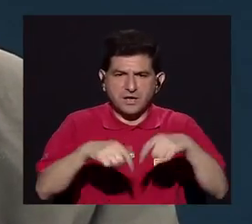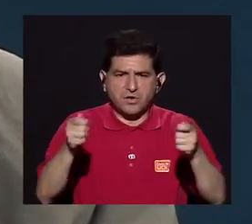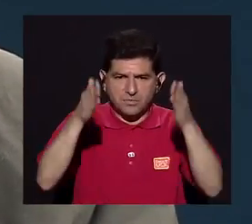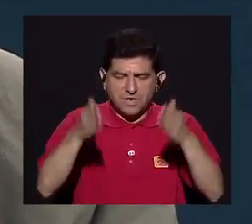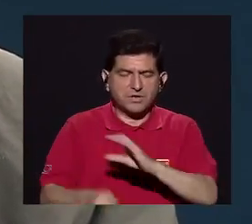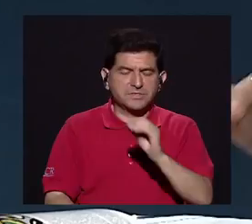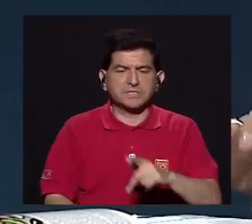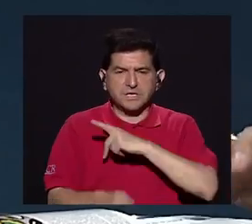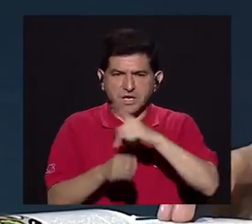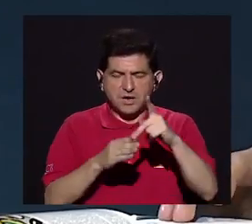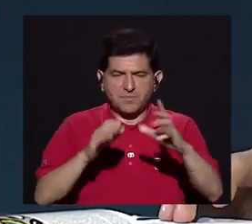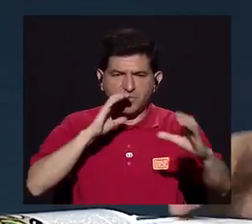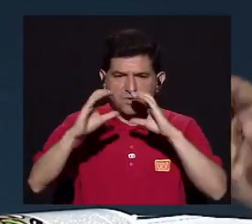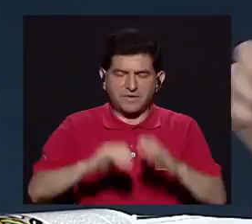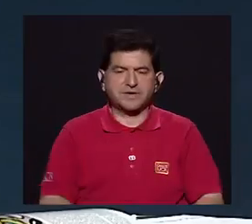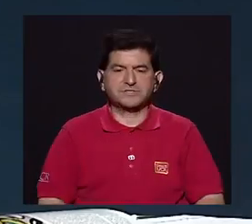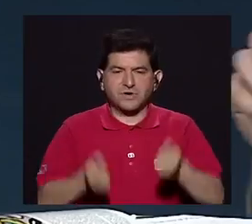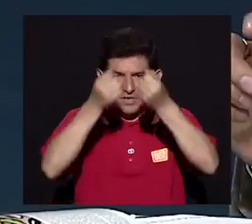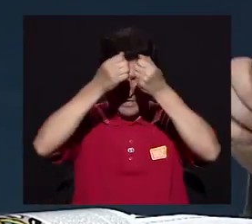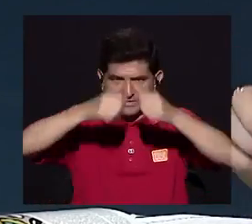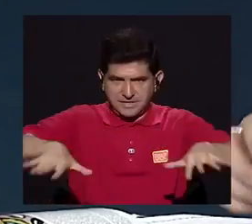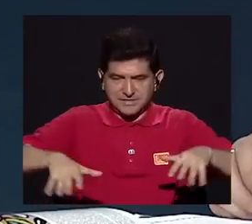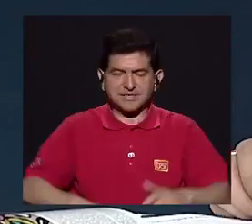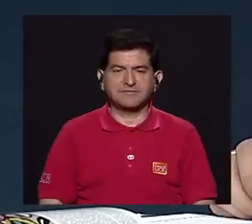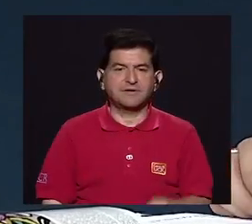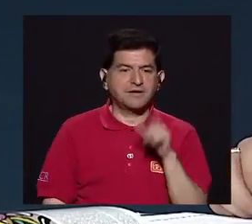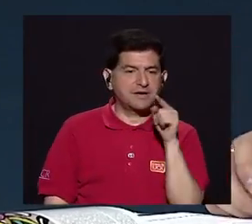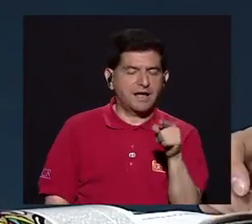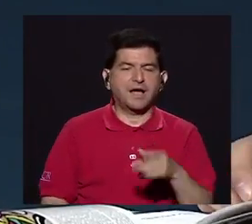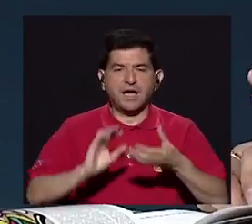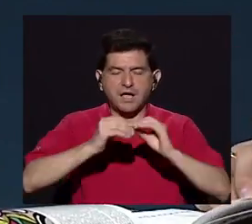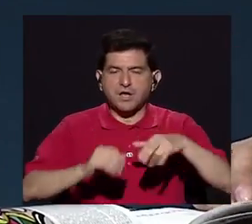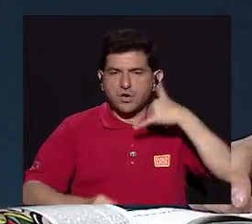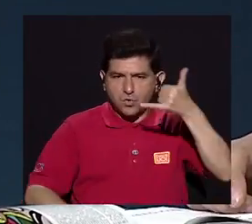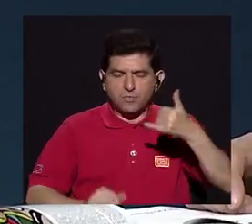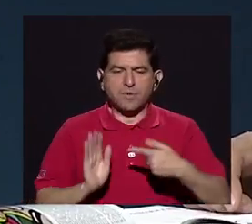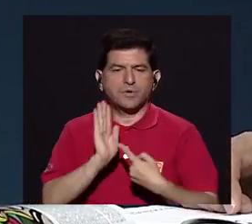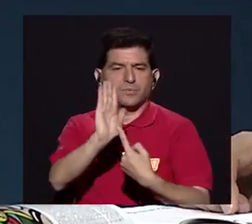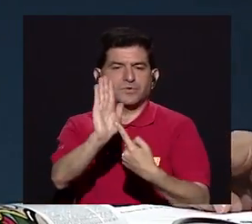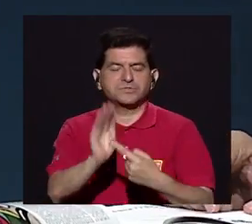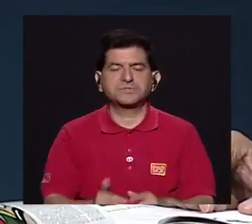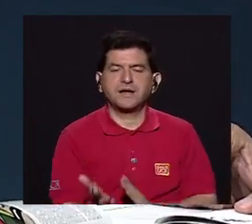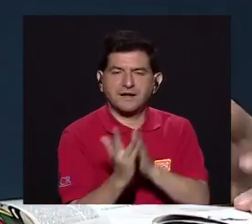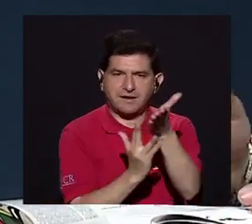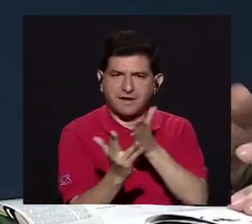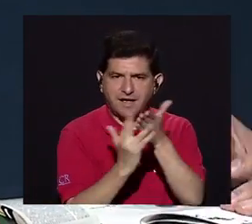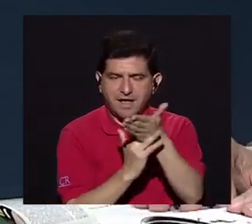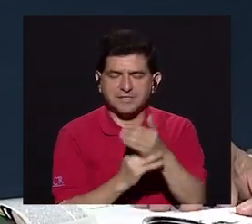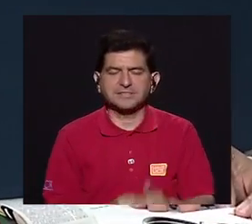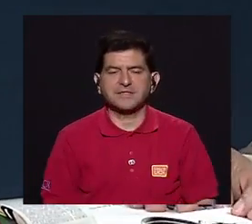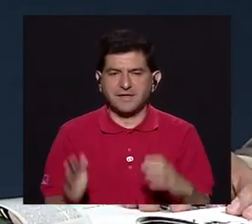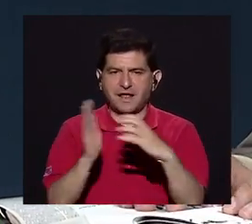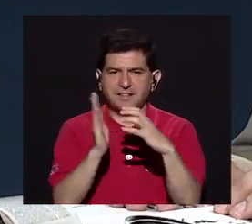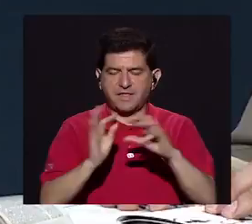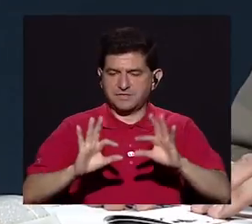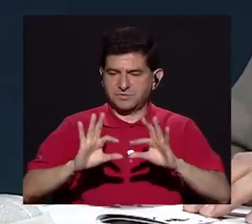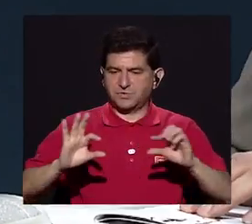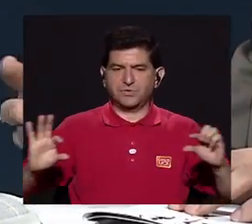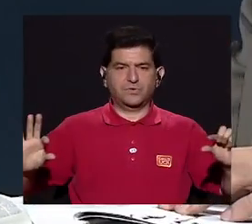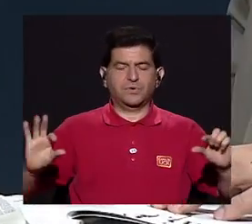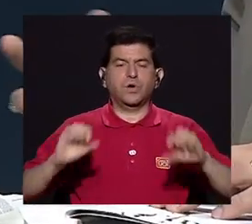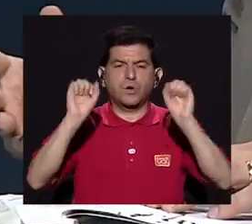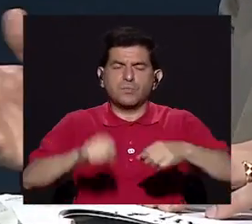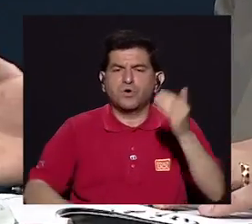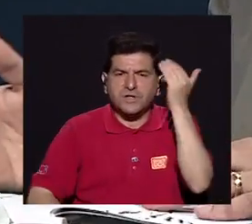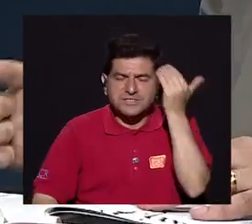en Comunicación, que está ubicado en La Sabana. Les vamos a colocar los números telefónicos donde podrían tener acceso al texto para que un